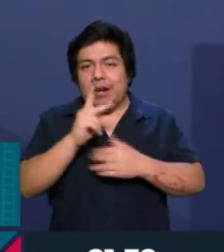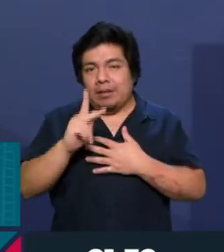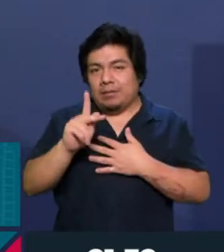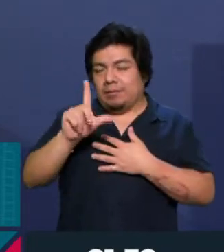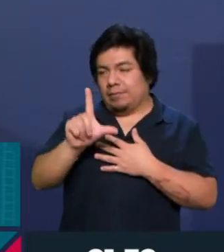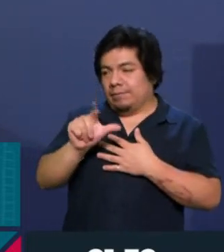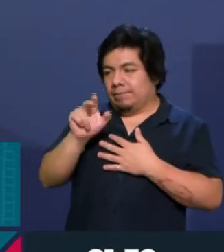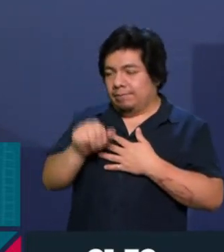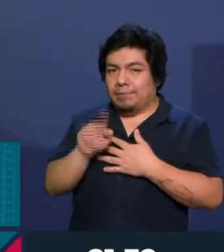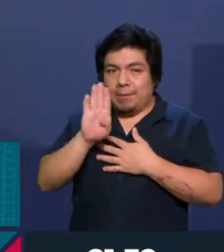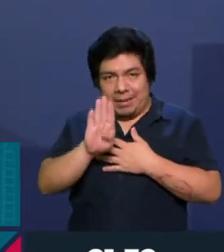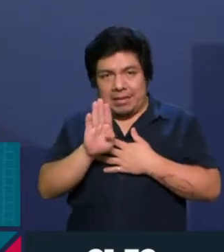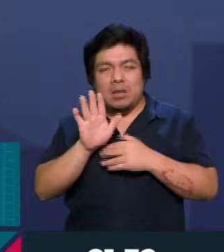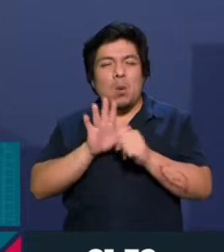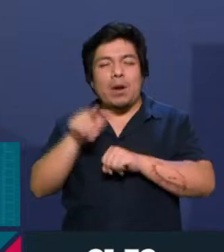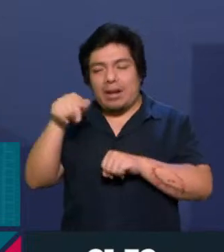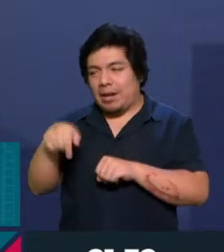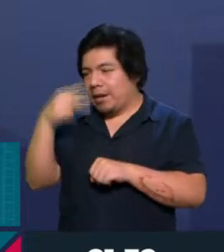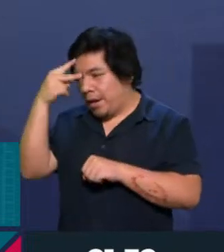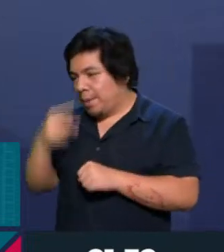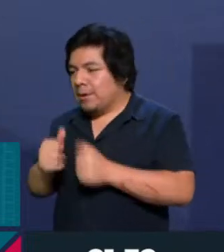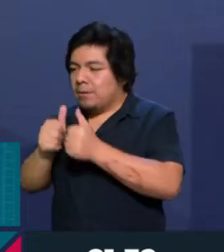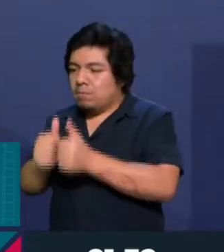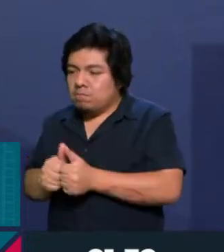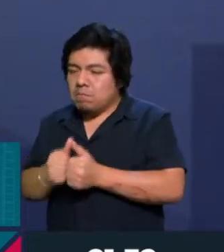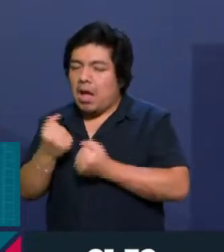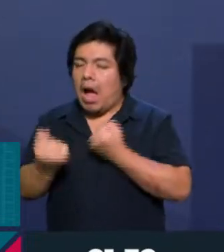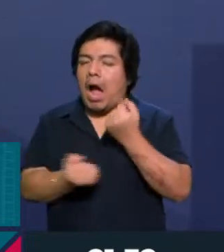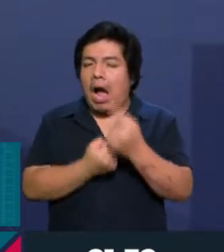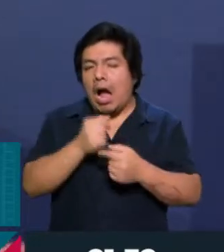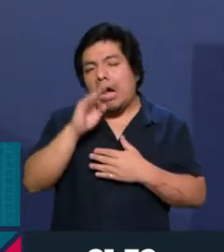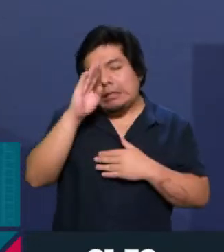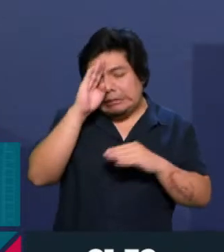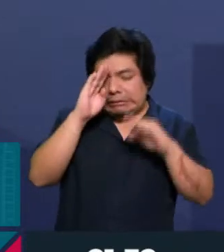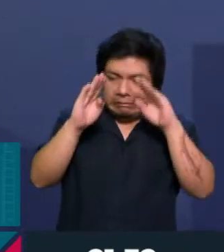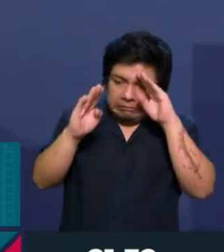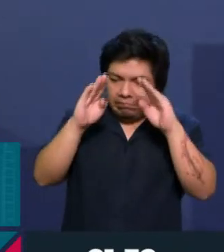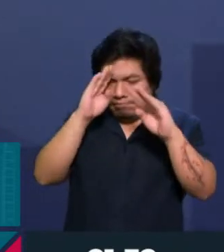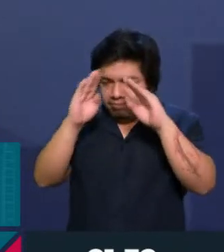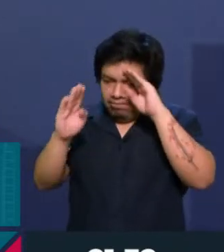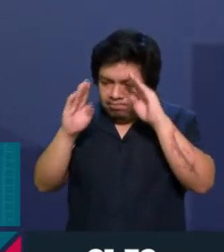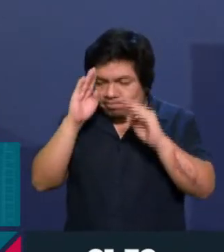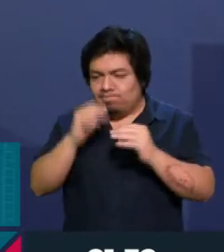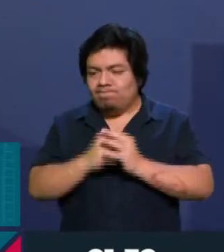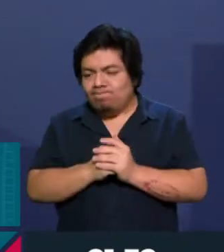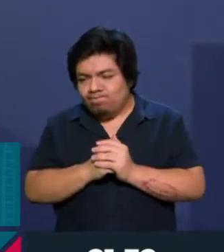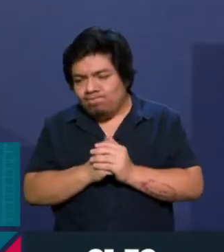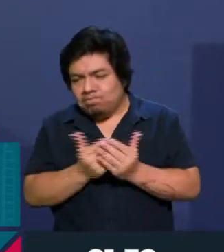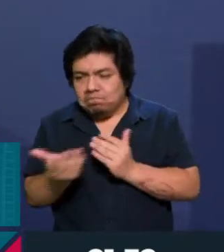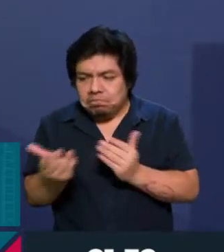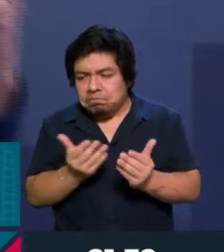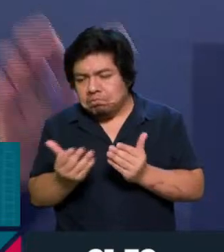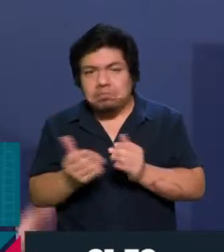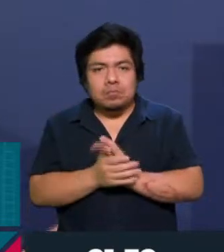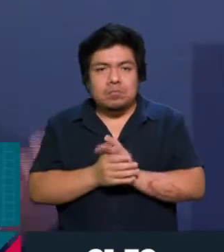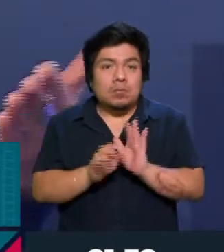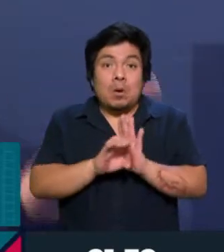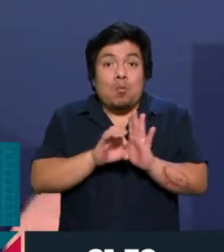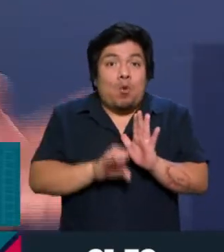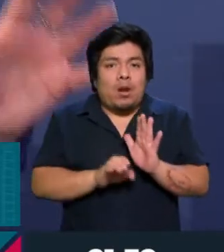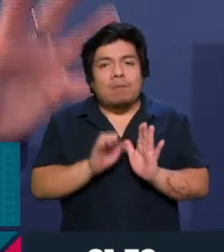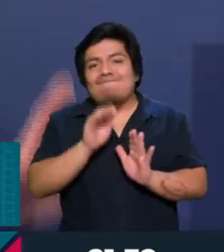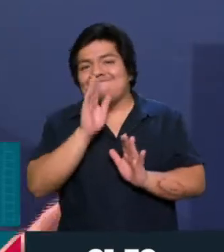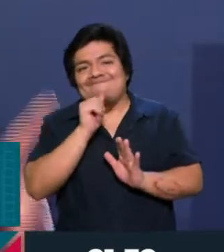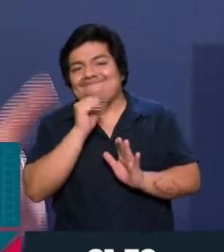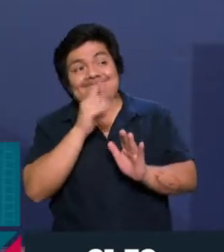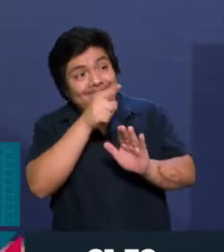sería quedarse en México, pues muchos lo están considerando también por muchas cuestiones, porque al final de cuentas, si no se cumple su